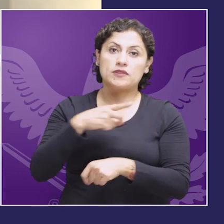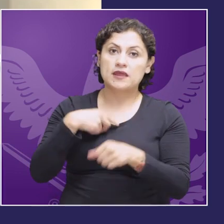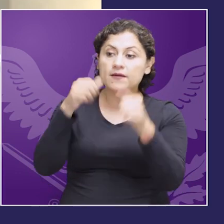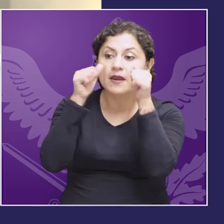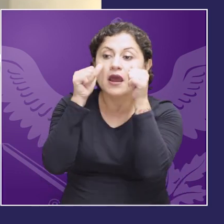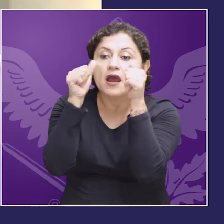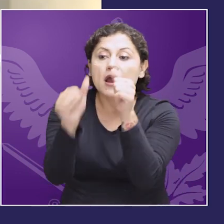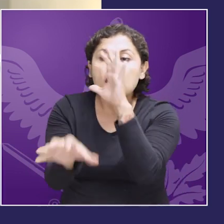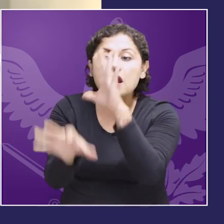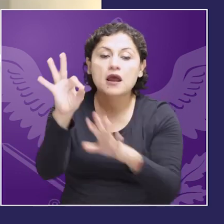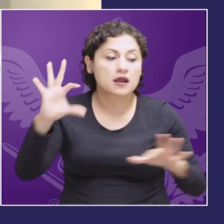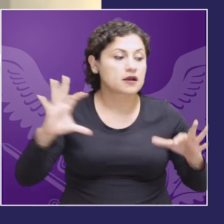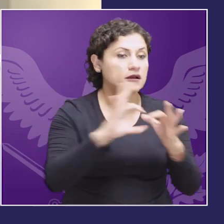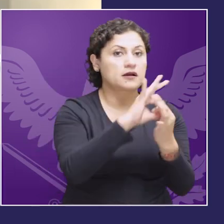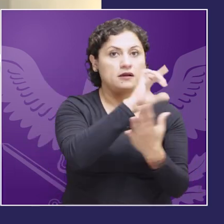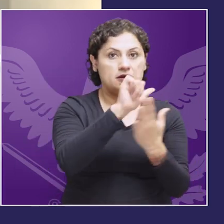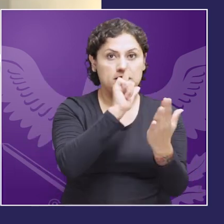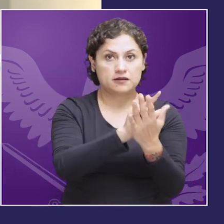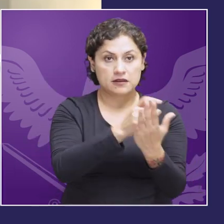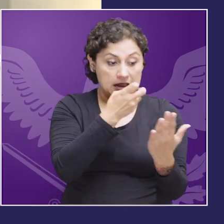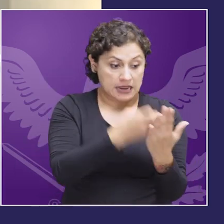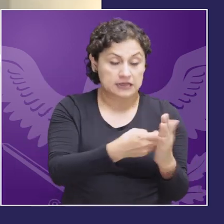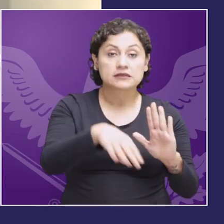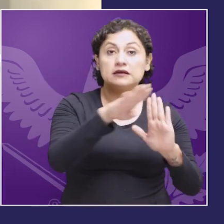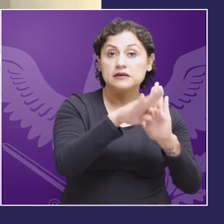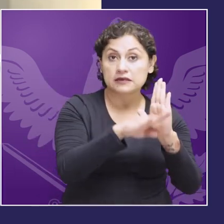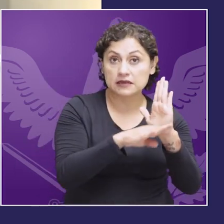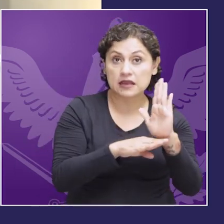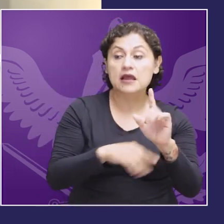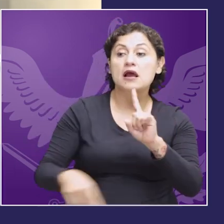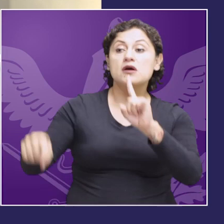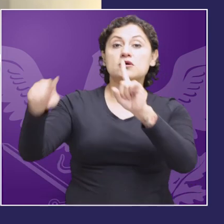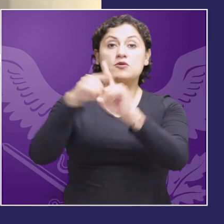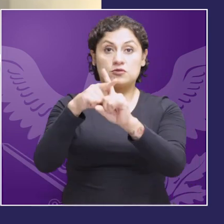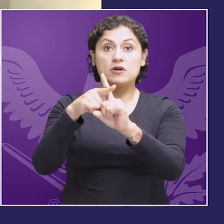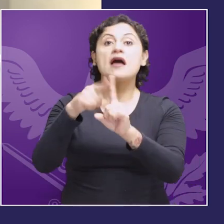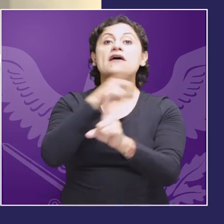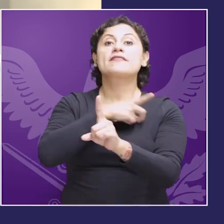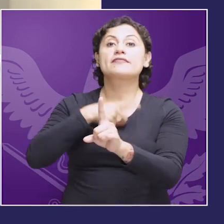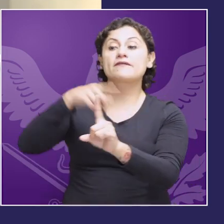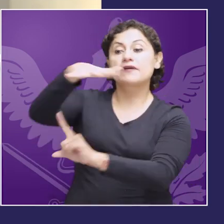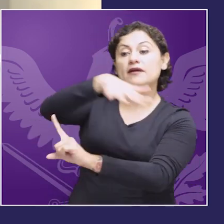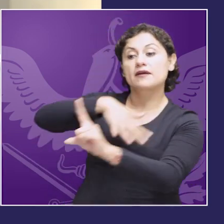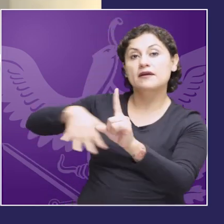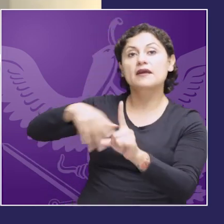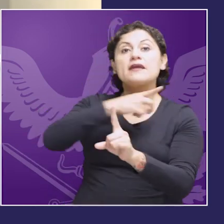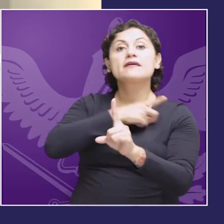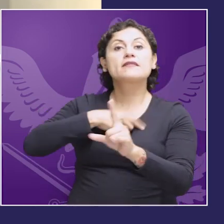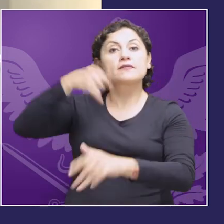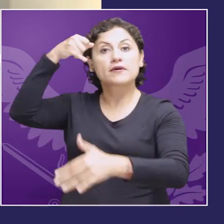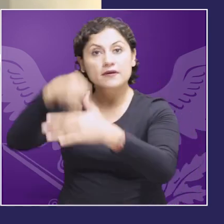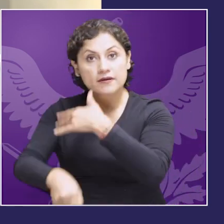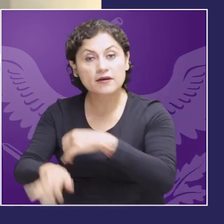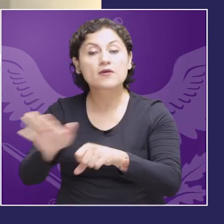plano de lo jurídico las desigualdades en la sociedad es el instrumento más importante que tenemos, y esas